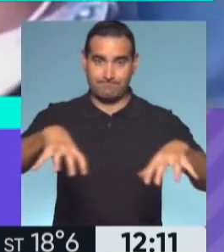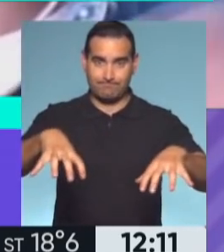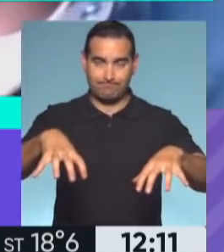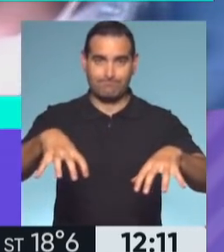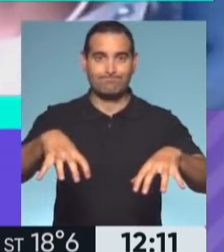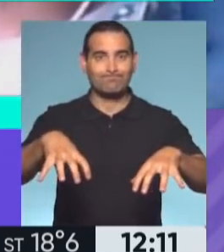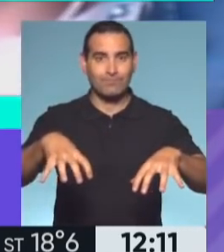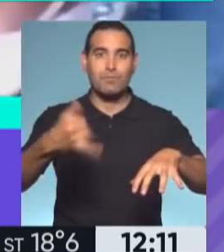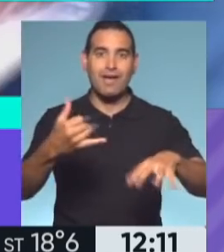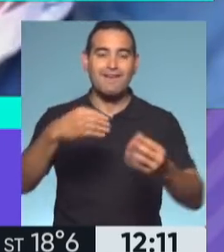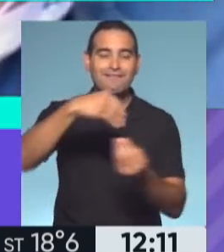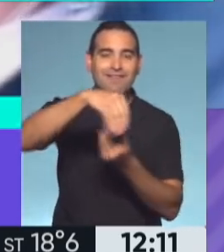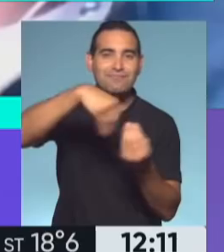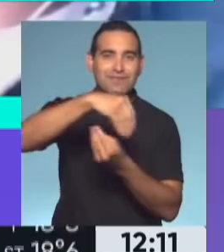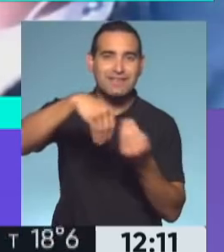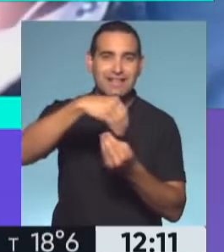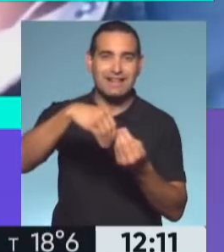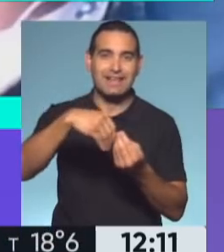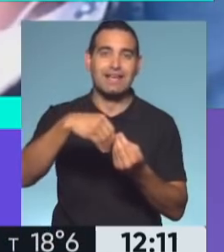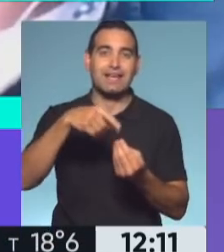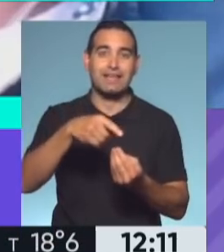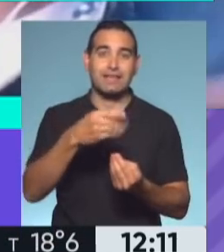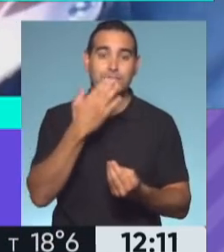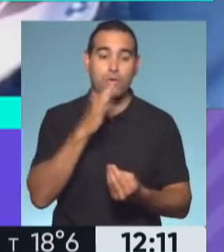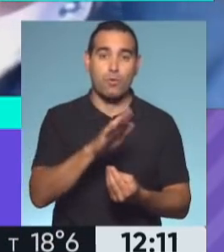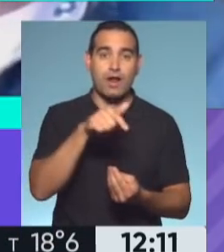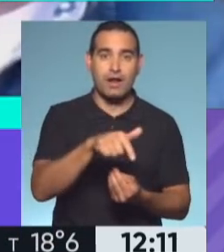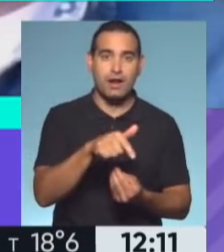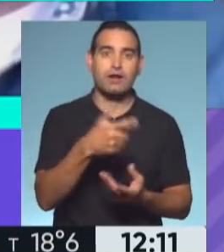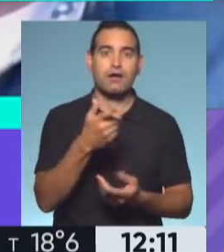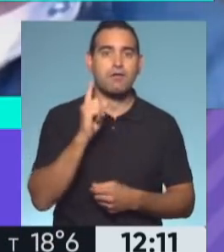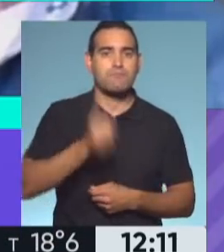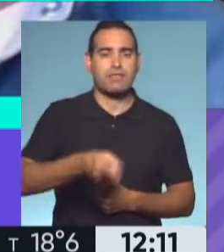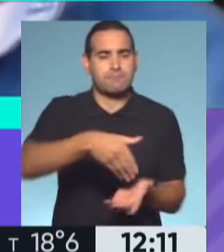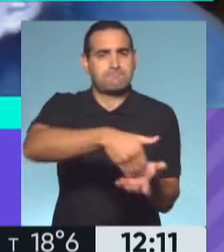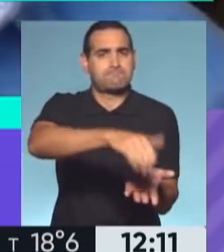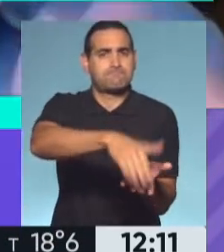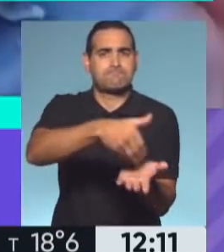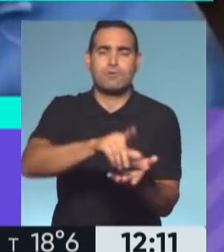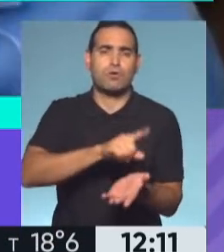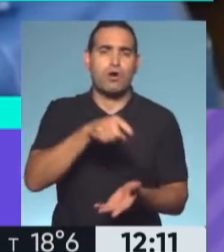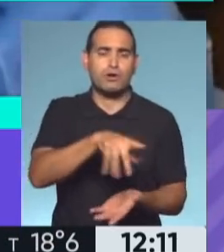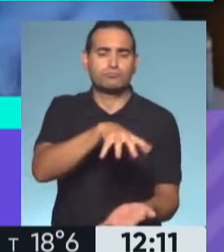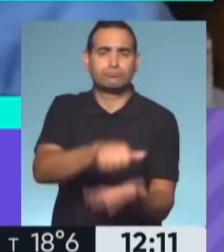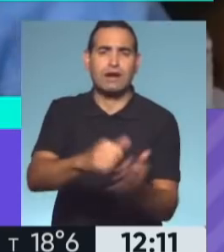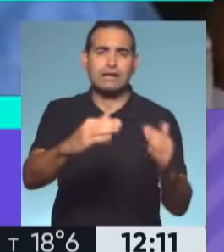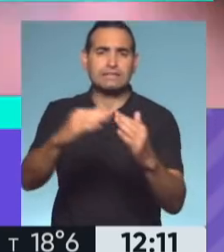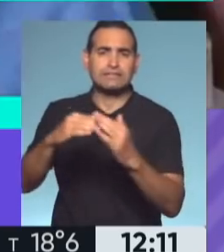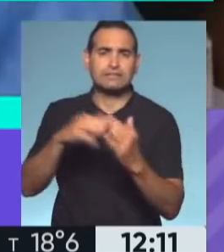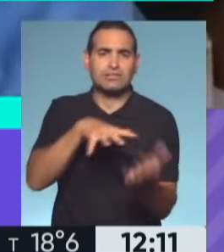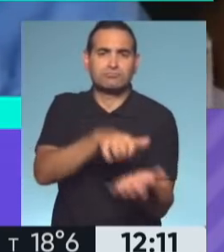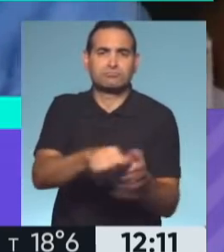que unas familias de esta parte de Jerusalén Este reciben una orden de desalojo diciendo que habían ocupado casas que